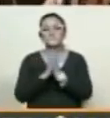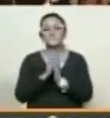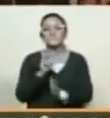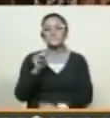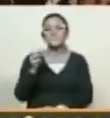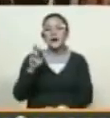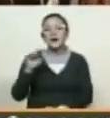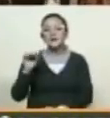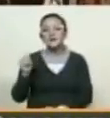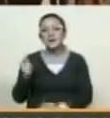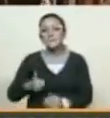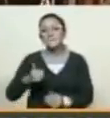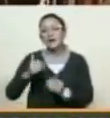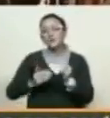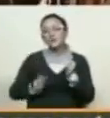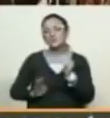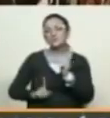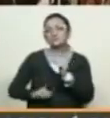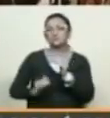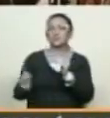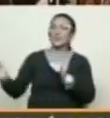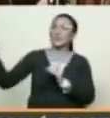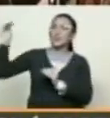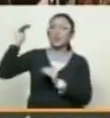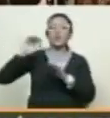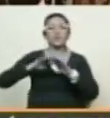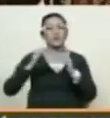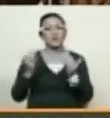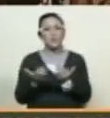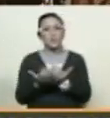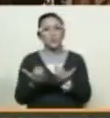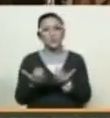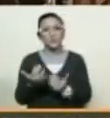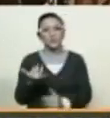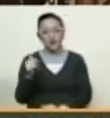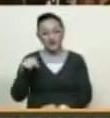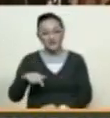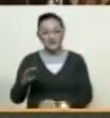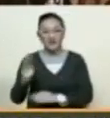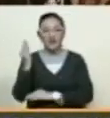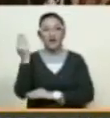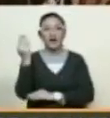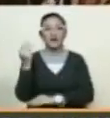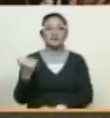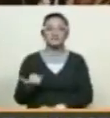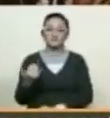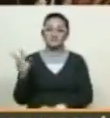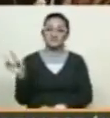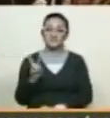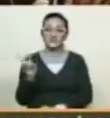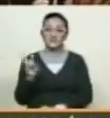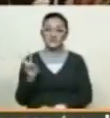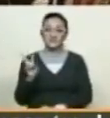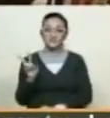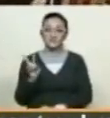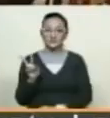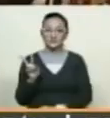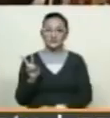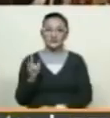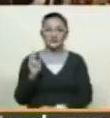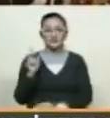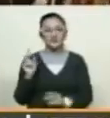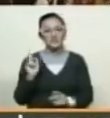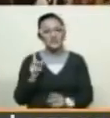más alto del mundo, y está aquí en el estado Lara, en Venezuela. Por eso tenemos que